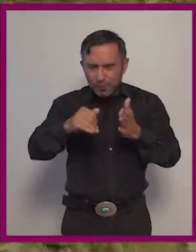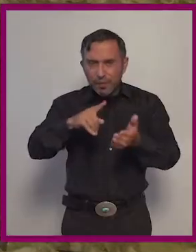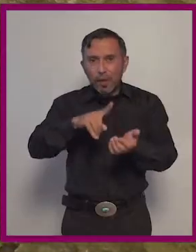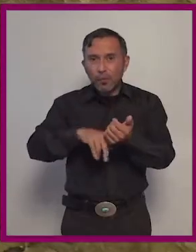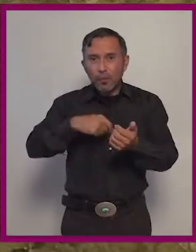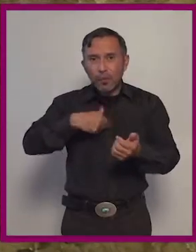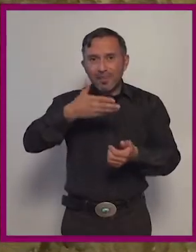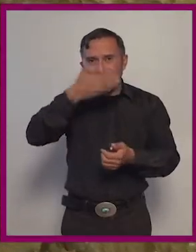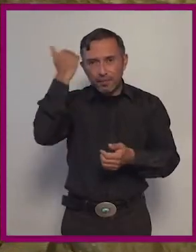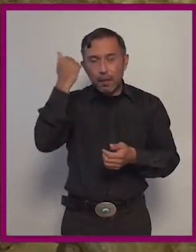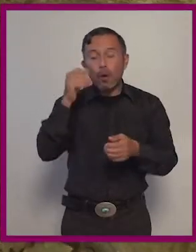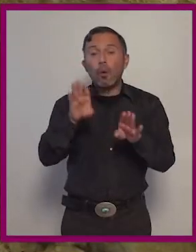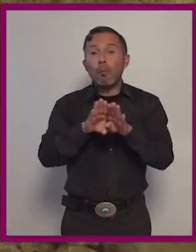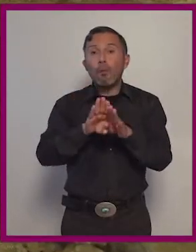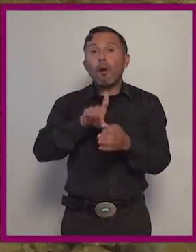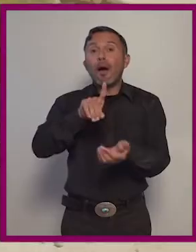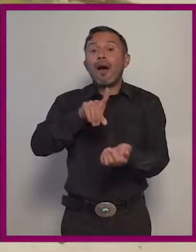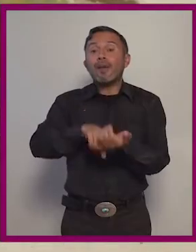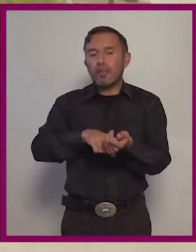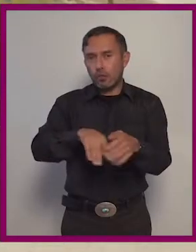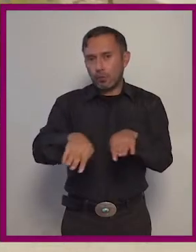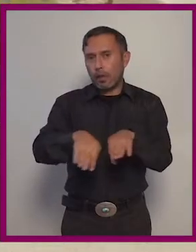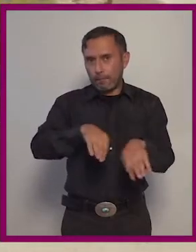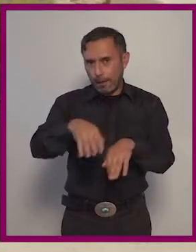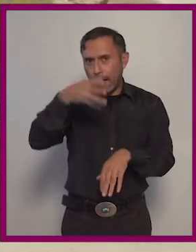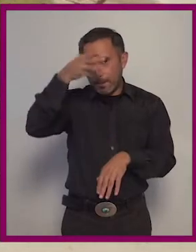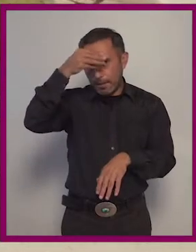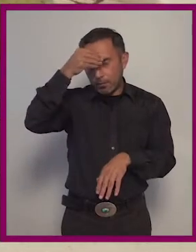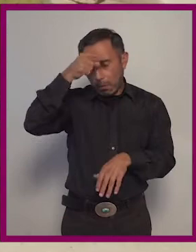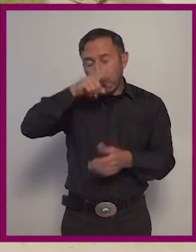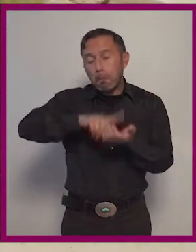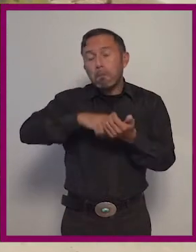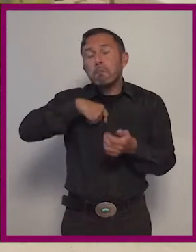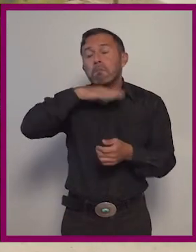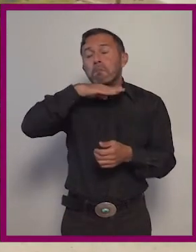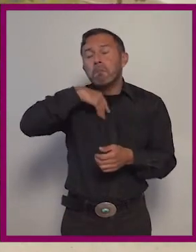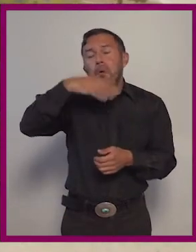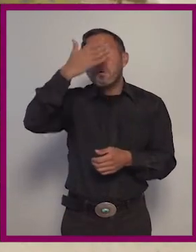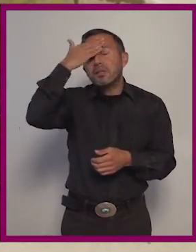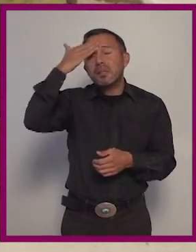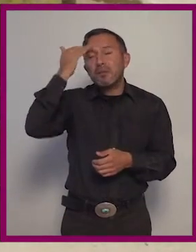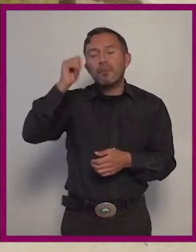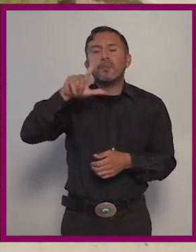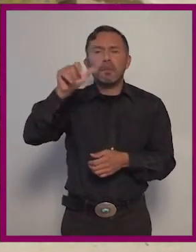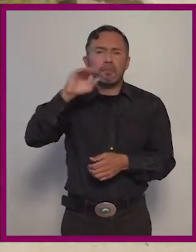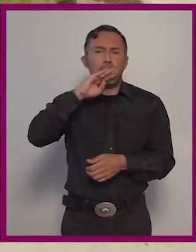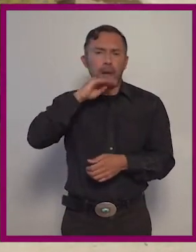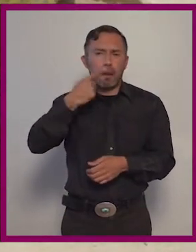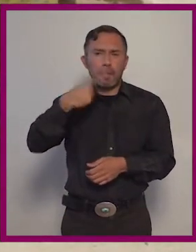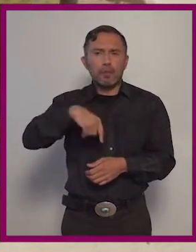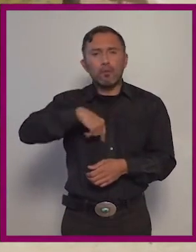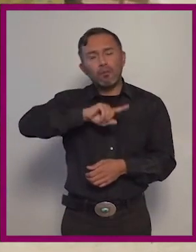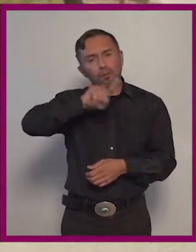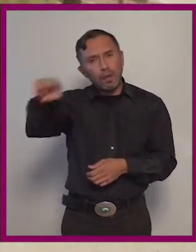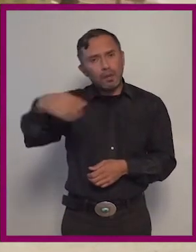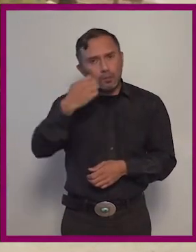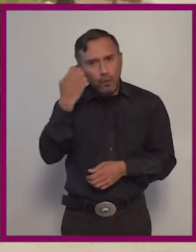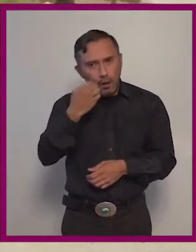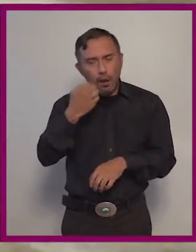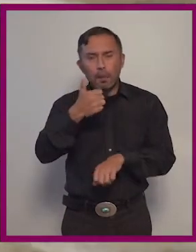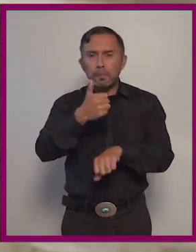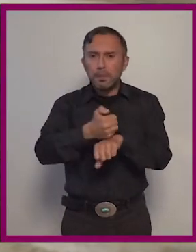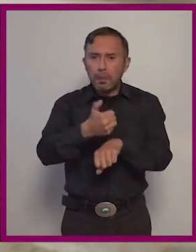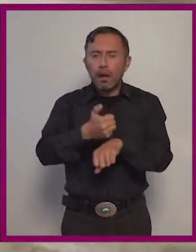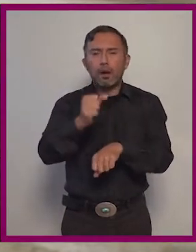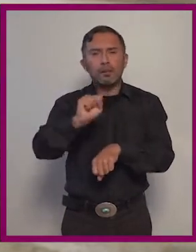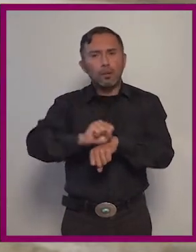una manera aprender el oficio, ¿no? Después, como toda madre, pues me mandó a la escuela, a la primaria,